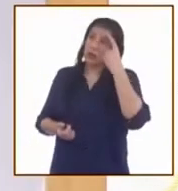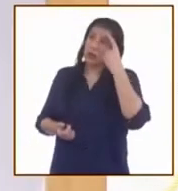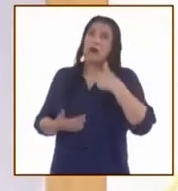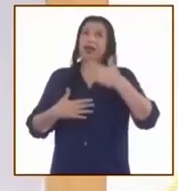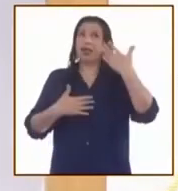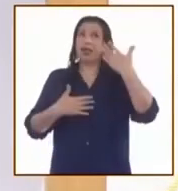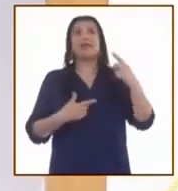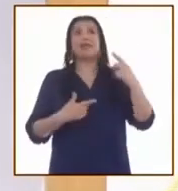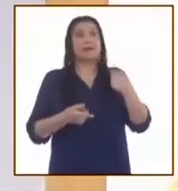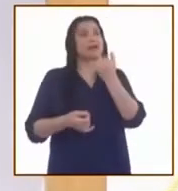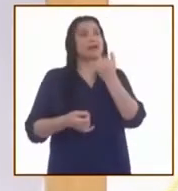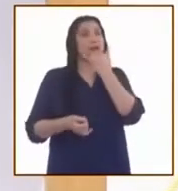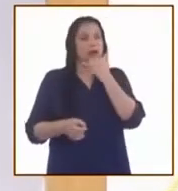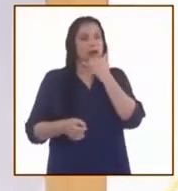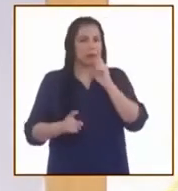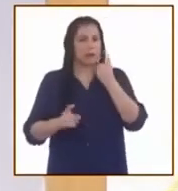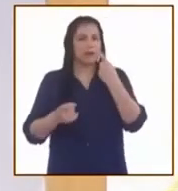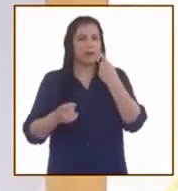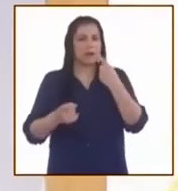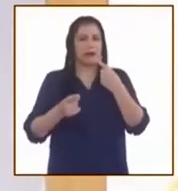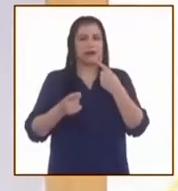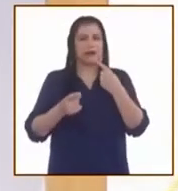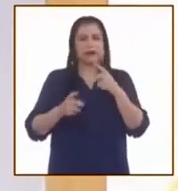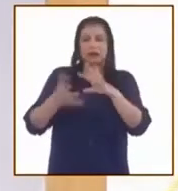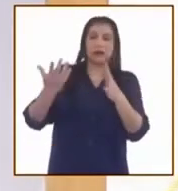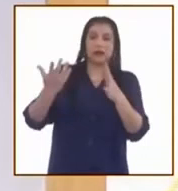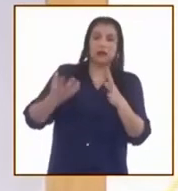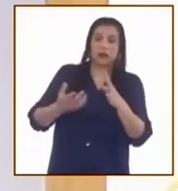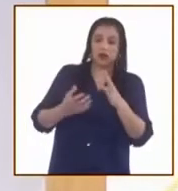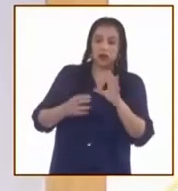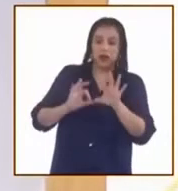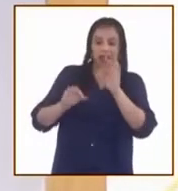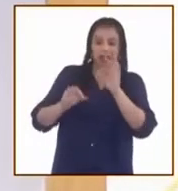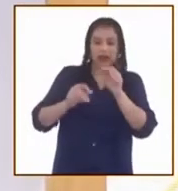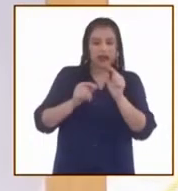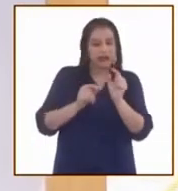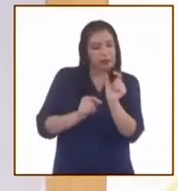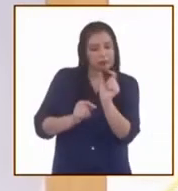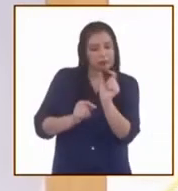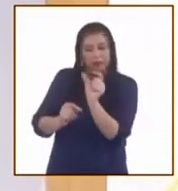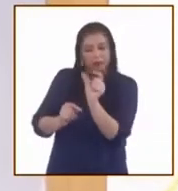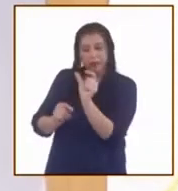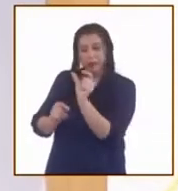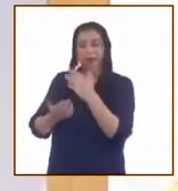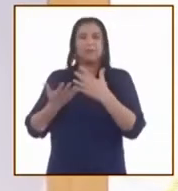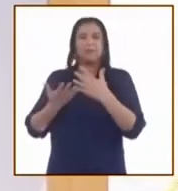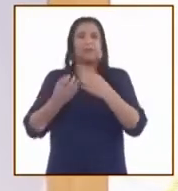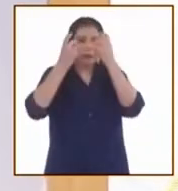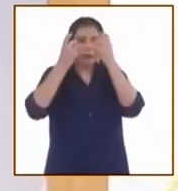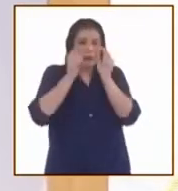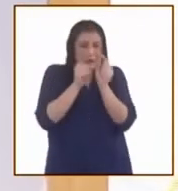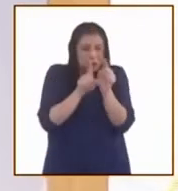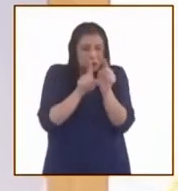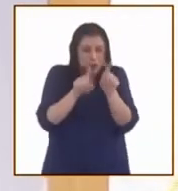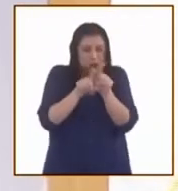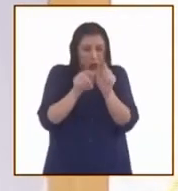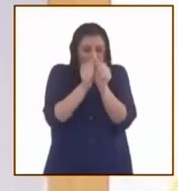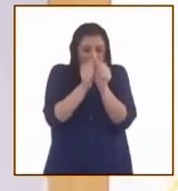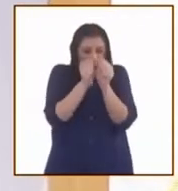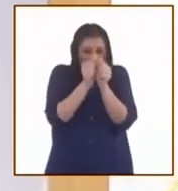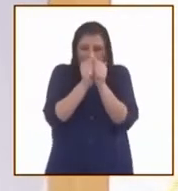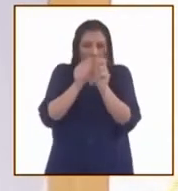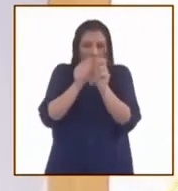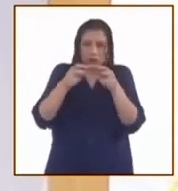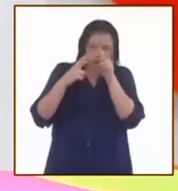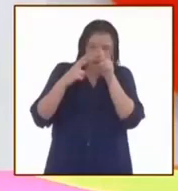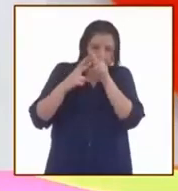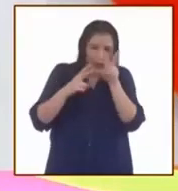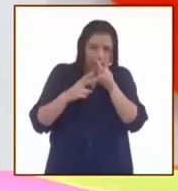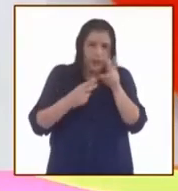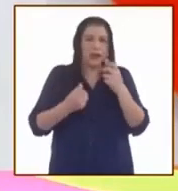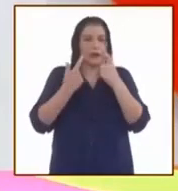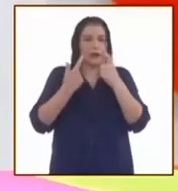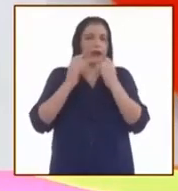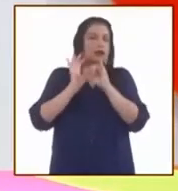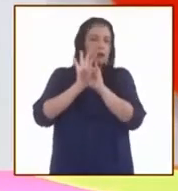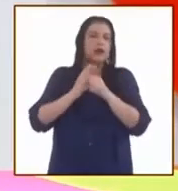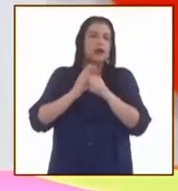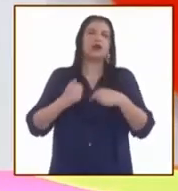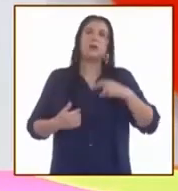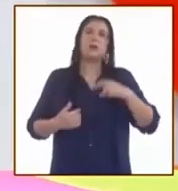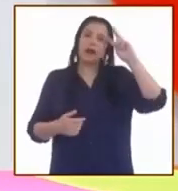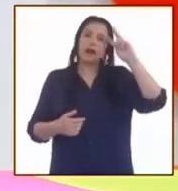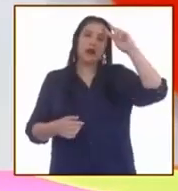veces la gráfica, porque la primera vez la escala que elegí no me ayudó. Mis datos estaban bien juntos y no se observaba bien el patrón. Y yo